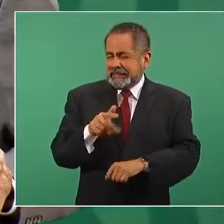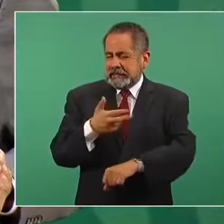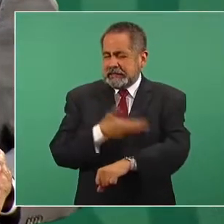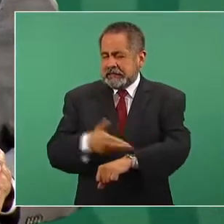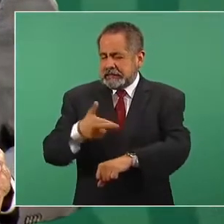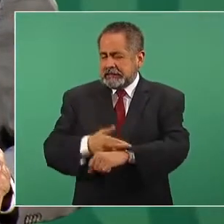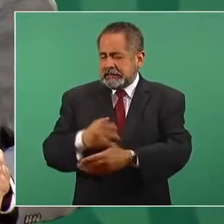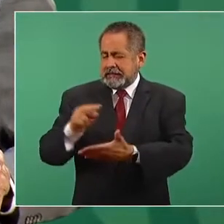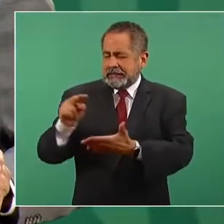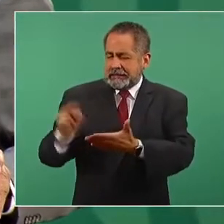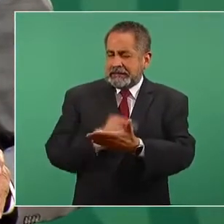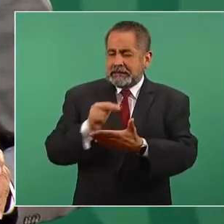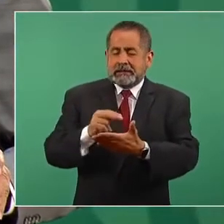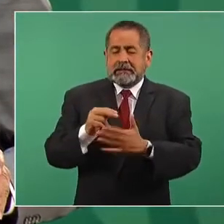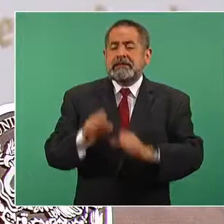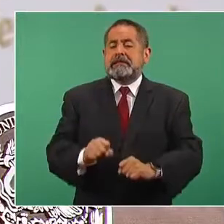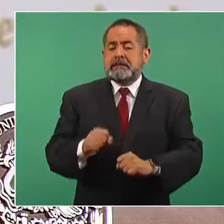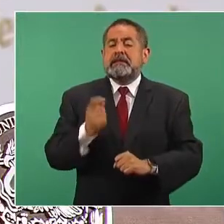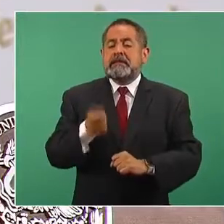2 envíos